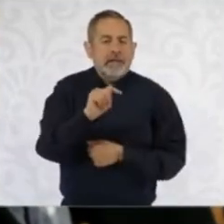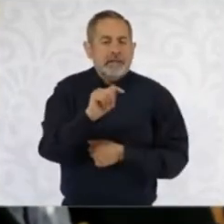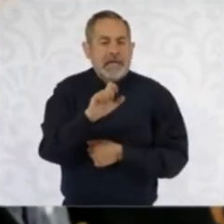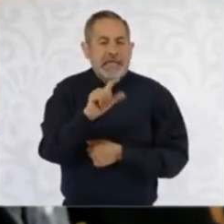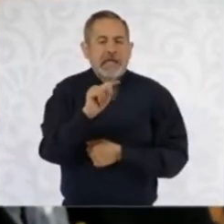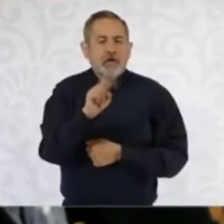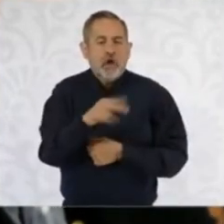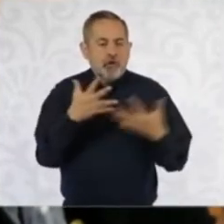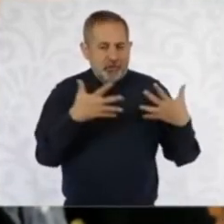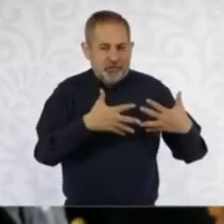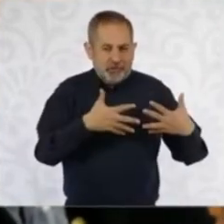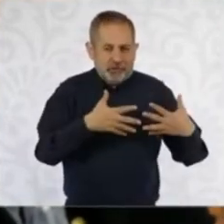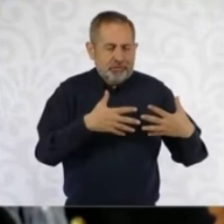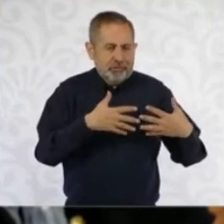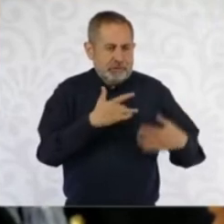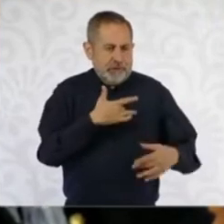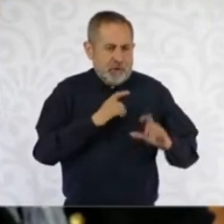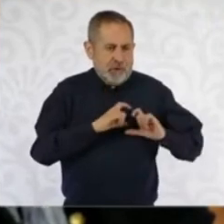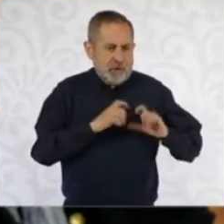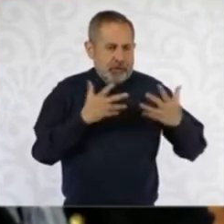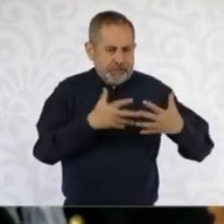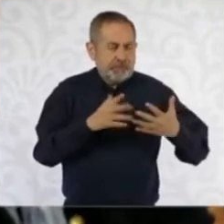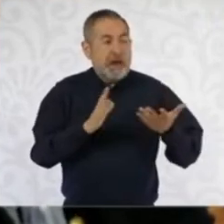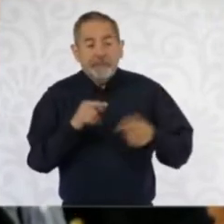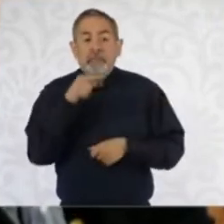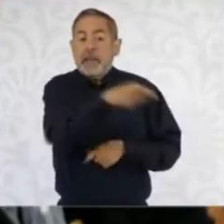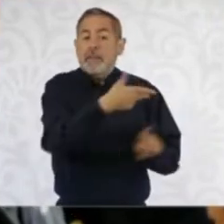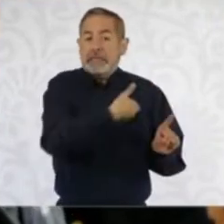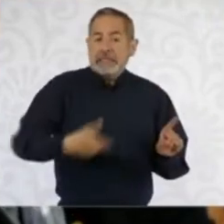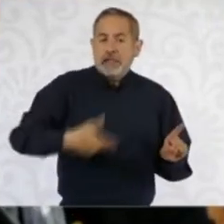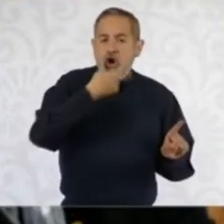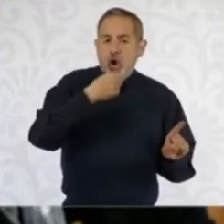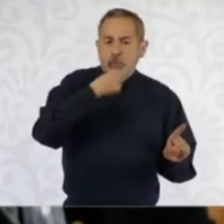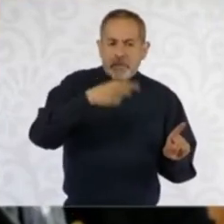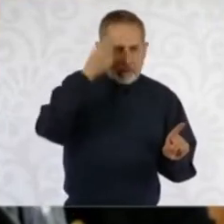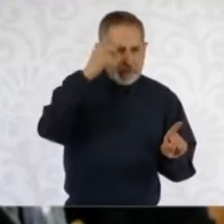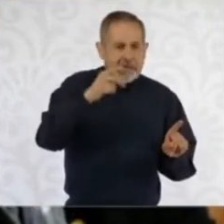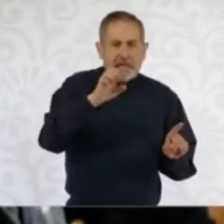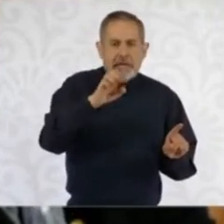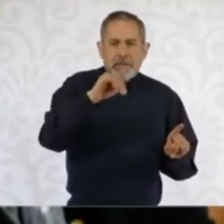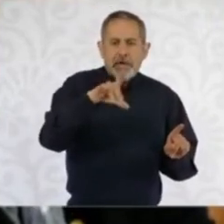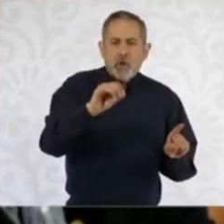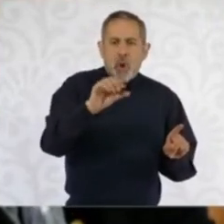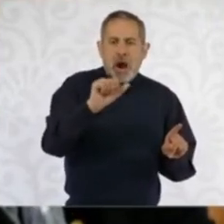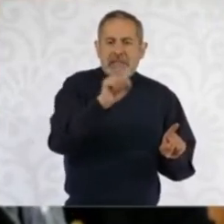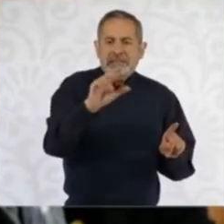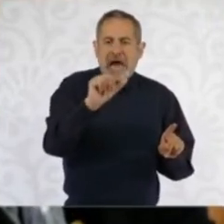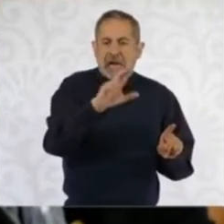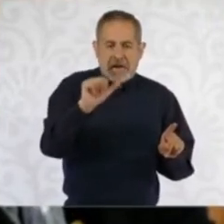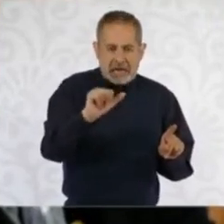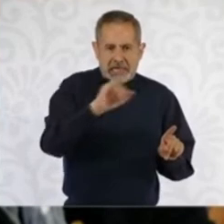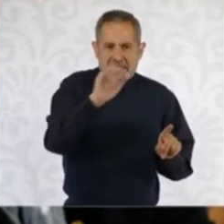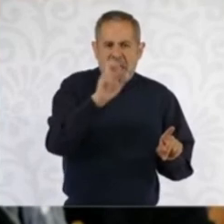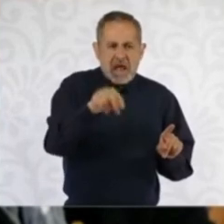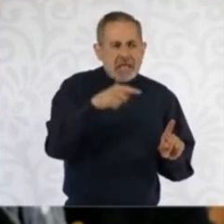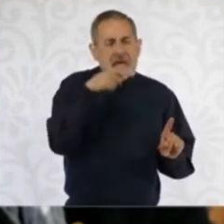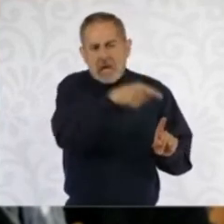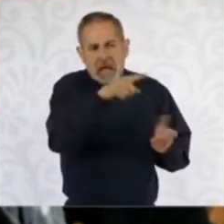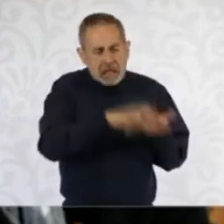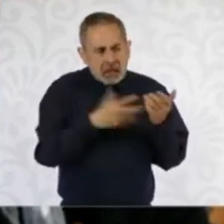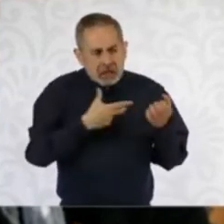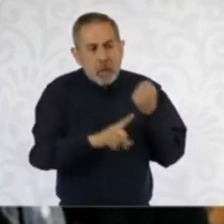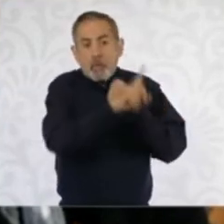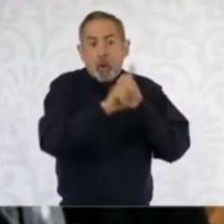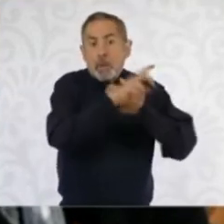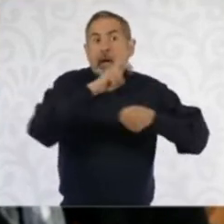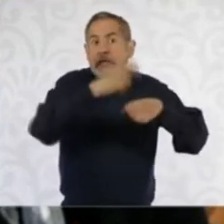En este caso, el presidente de esta fundación, el empresario Emilio Azcárraga Gallán, pues tiene un problema en